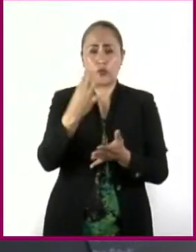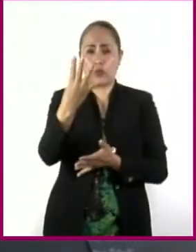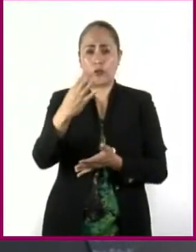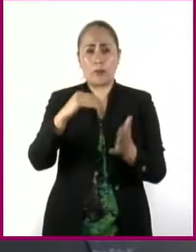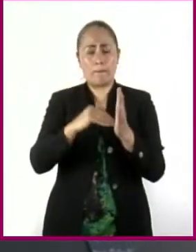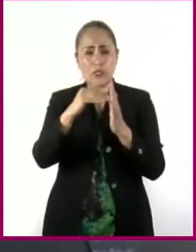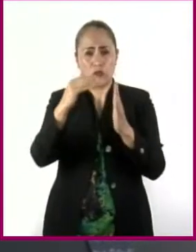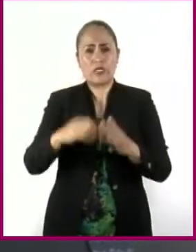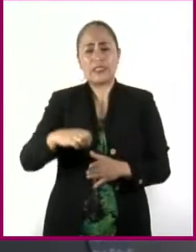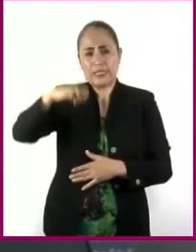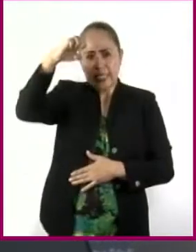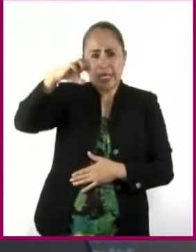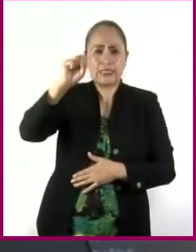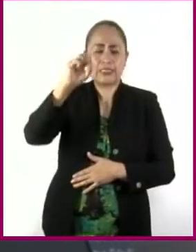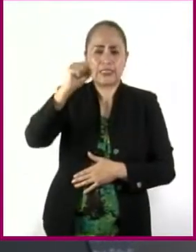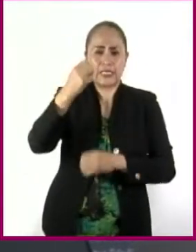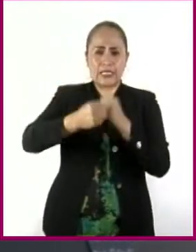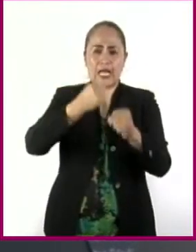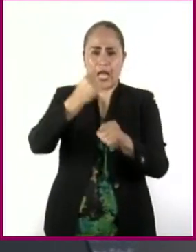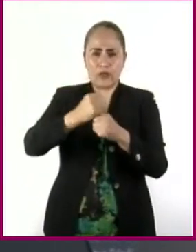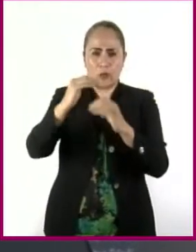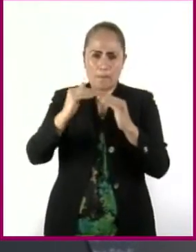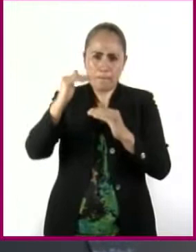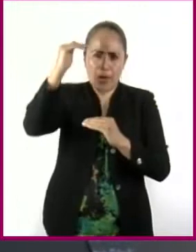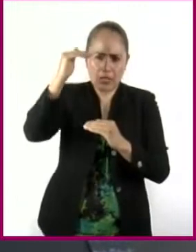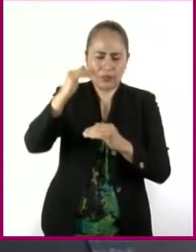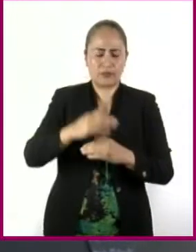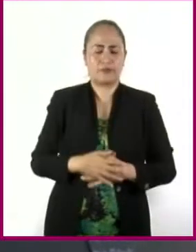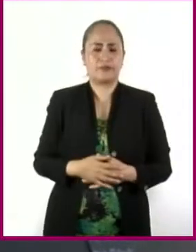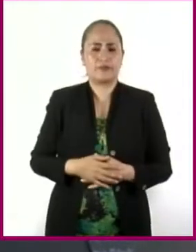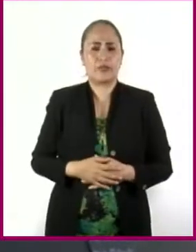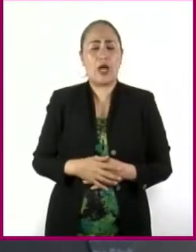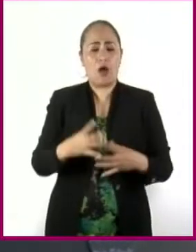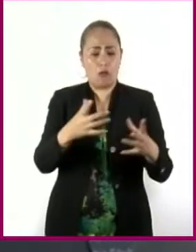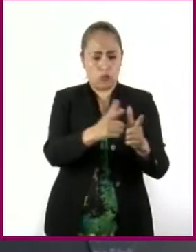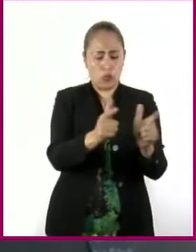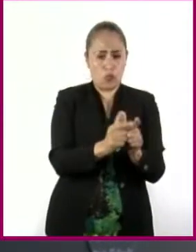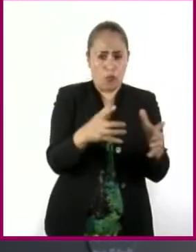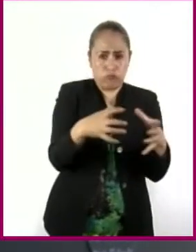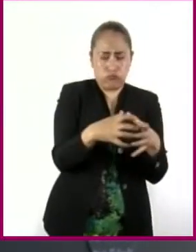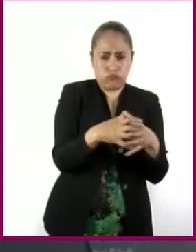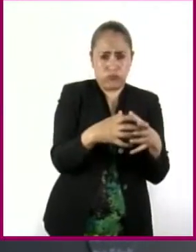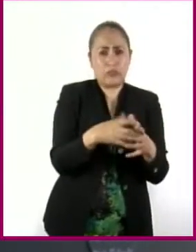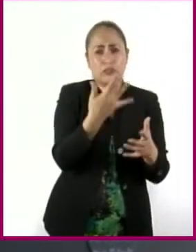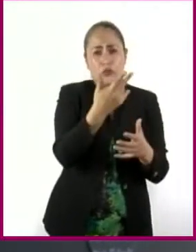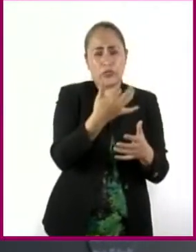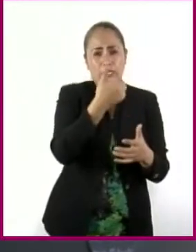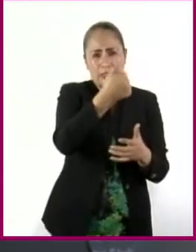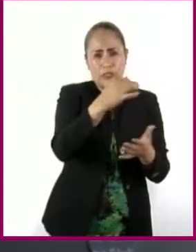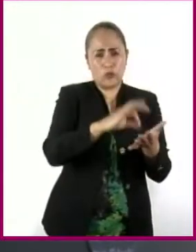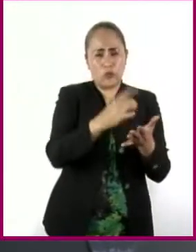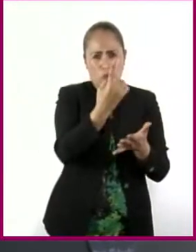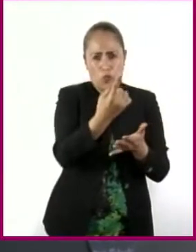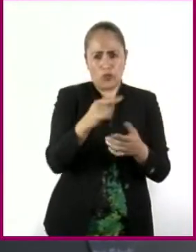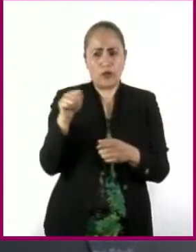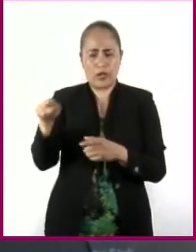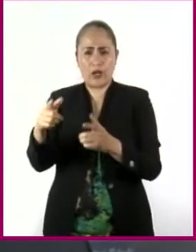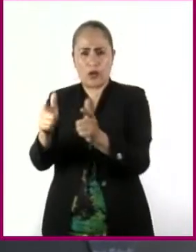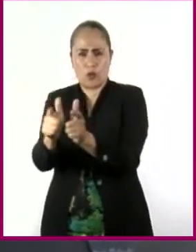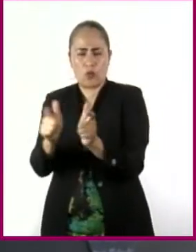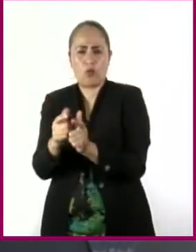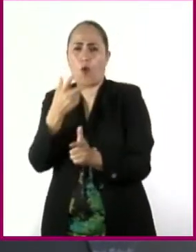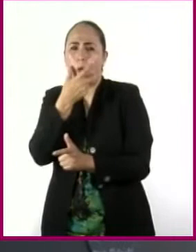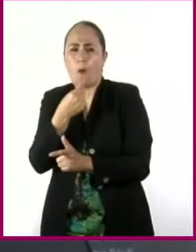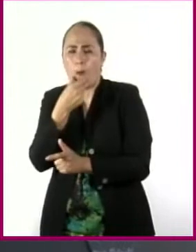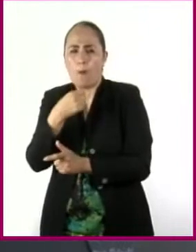tendrán 60 años o más. La mayor cantidad será de mujeres con 56.1%, en contraste con los hombres,